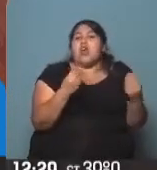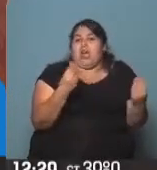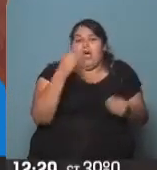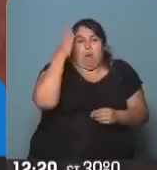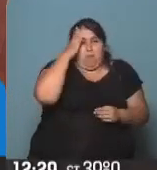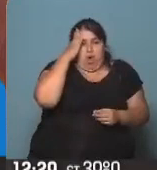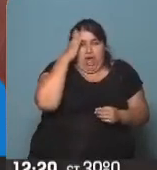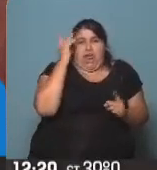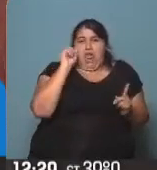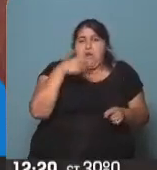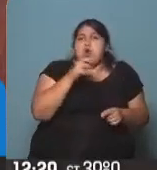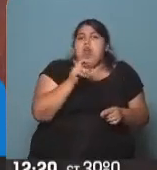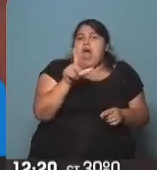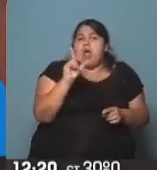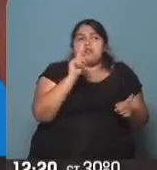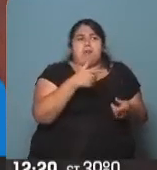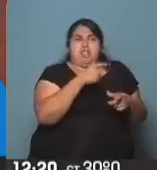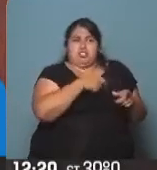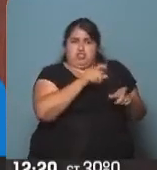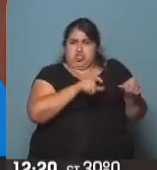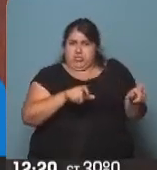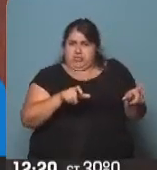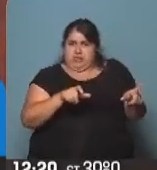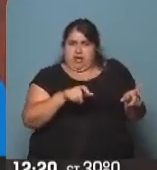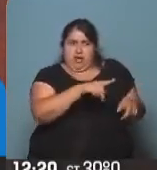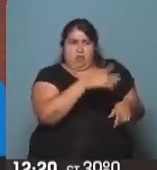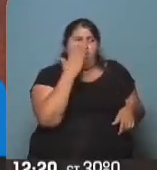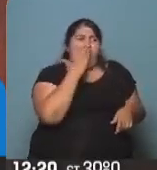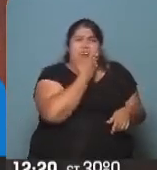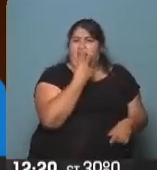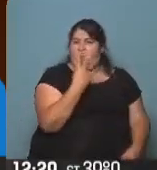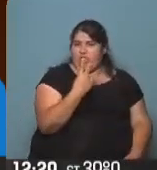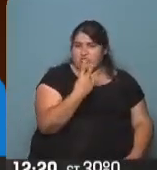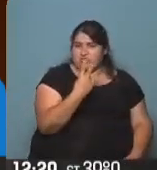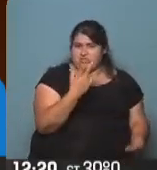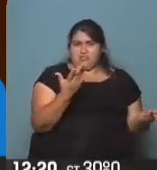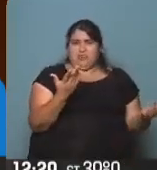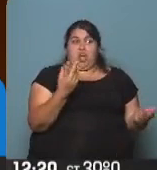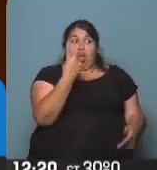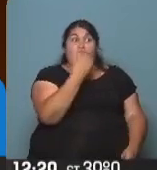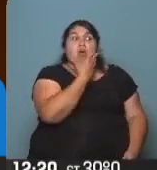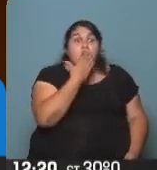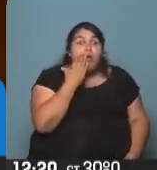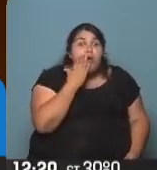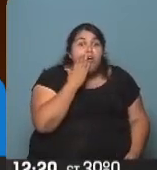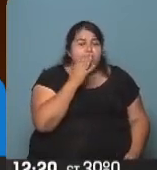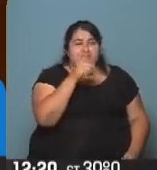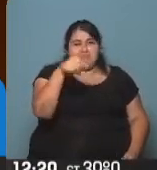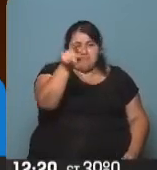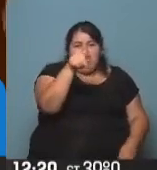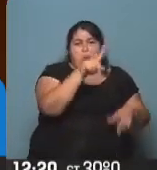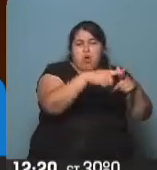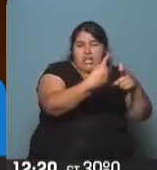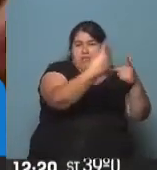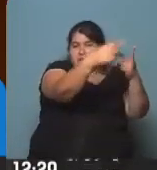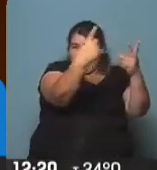gran sociedad y esa sociedad dice, pero ¿cómo? Vos tenés una doble moral. Claro. Claro. Ahora, la doble moral, insisto, es para los políticos. Sí, ¿no? está, para Sí,